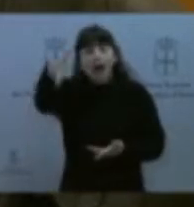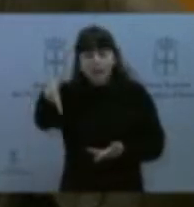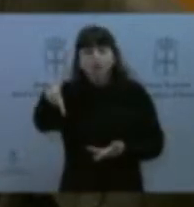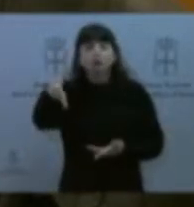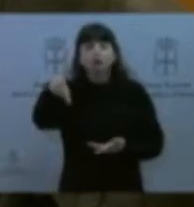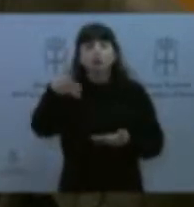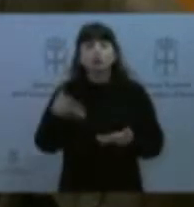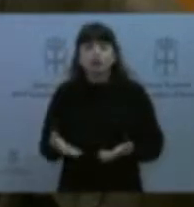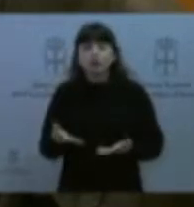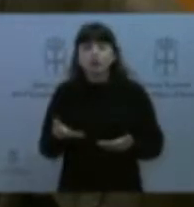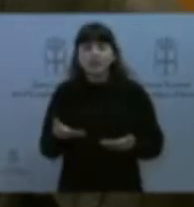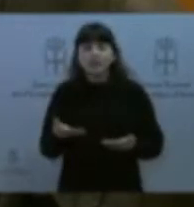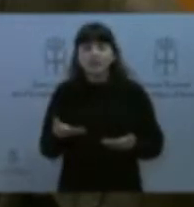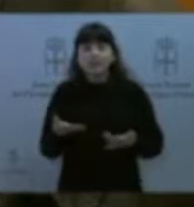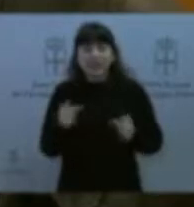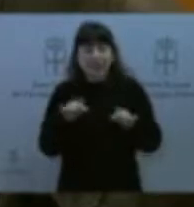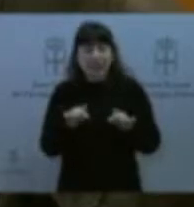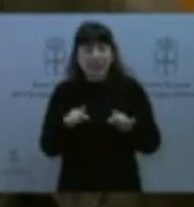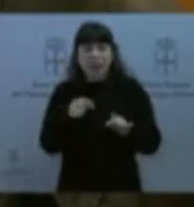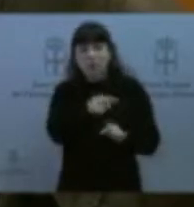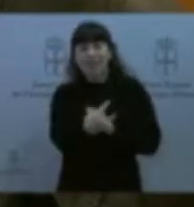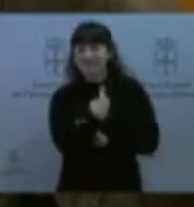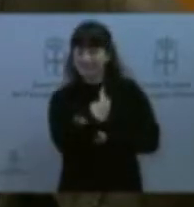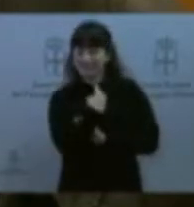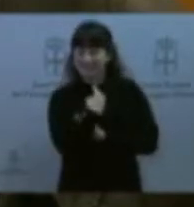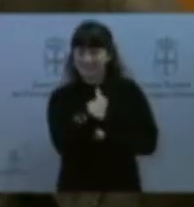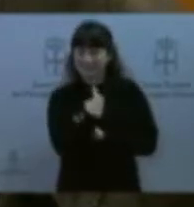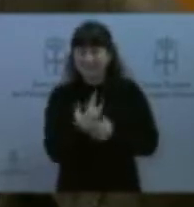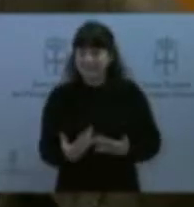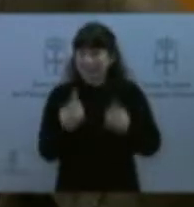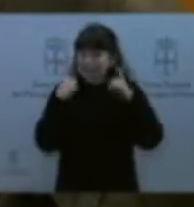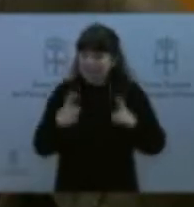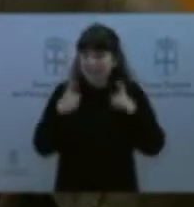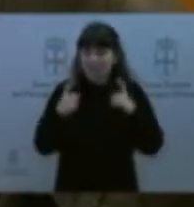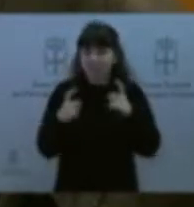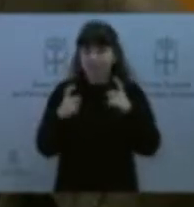intentan engañarnos. Ya digo intentan porque piensan que pueden